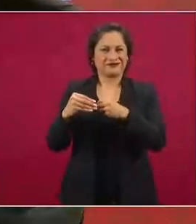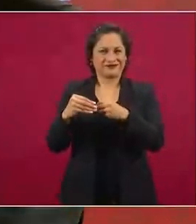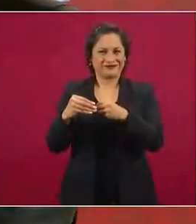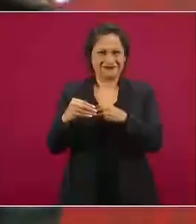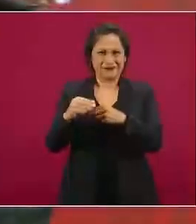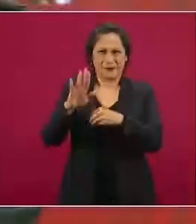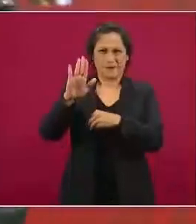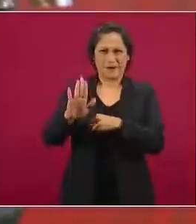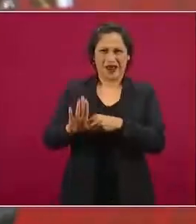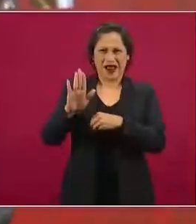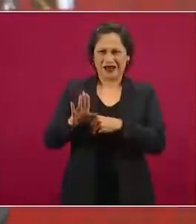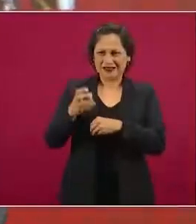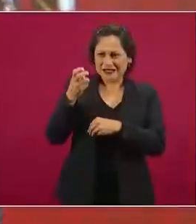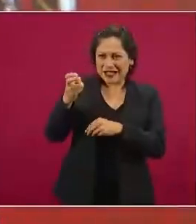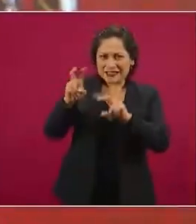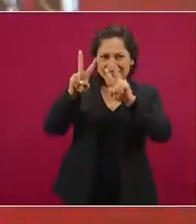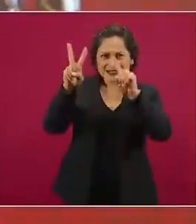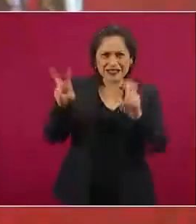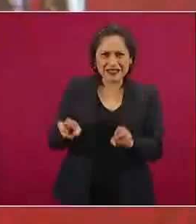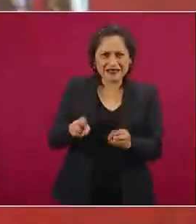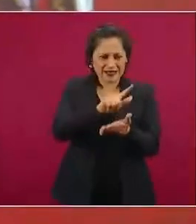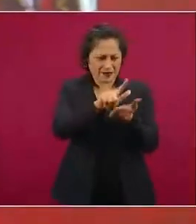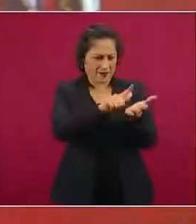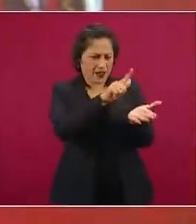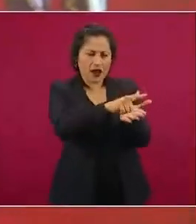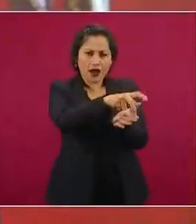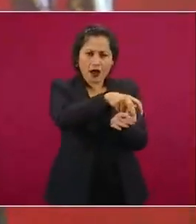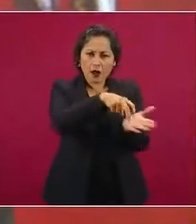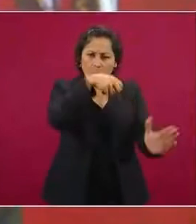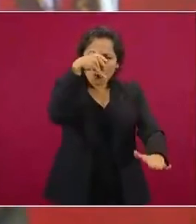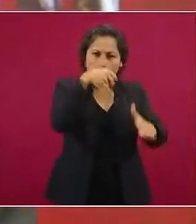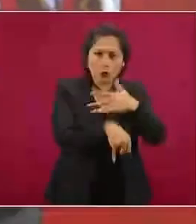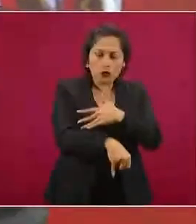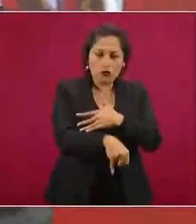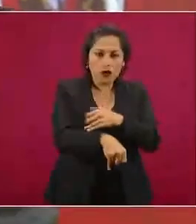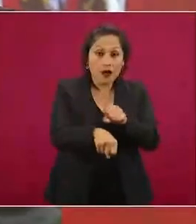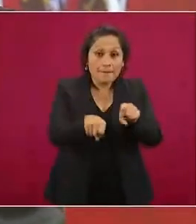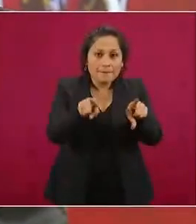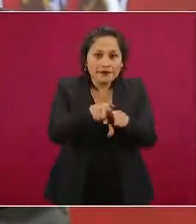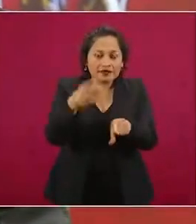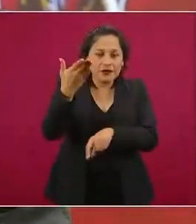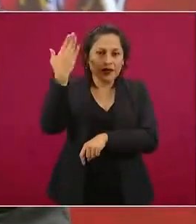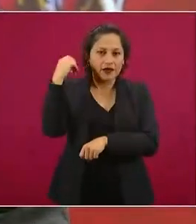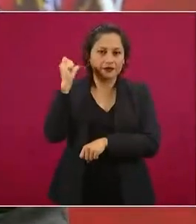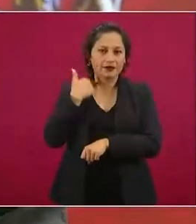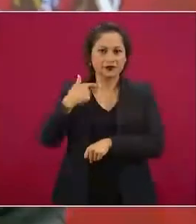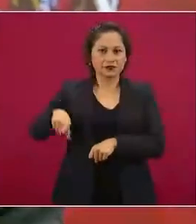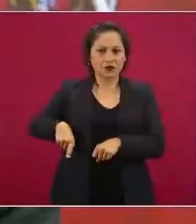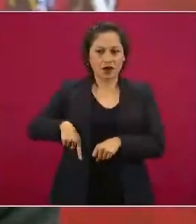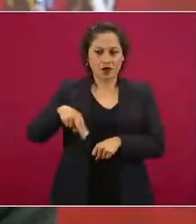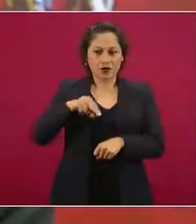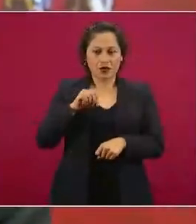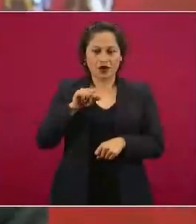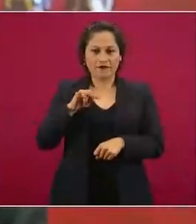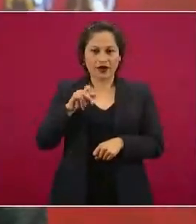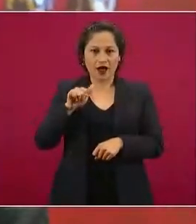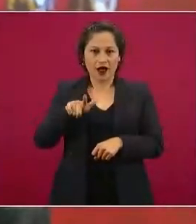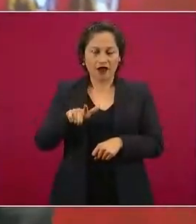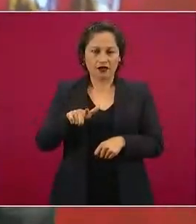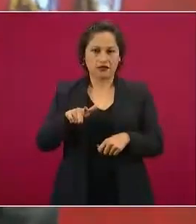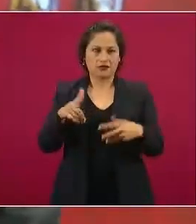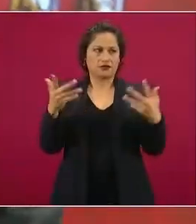reforma estructural como las que aprobaban en el periodo neoliberal, como si fuese la reforma